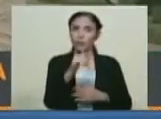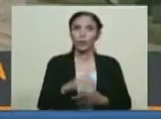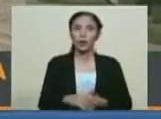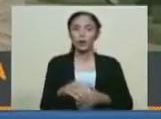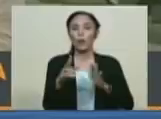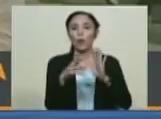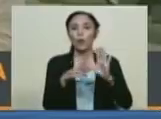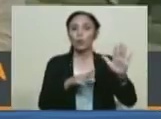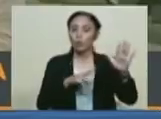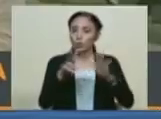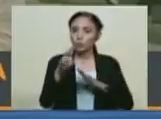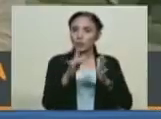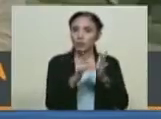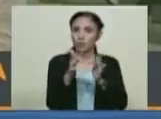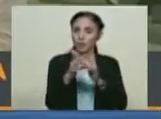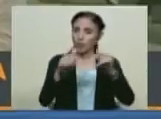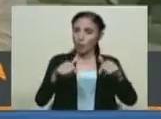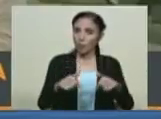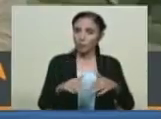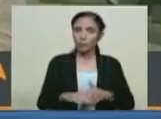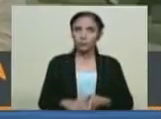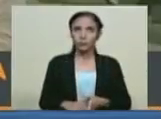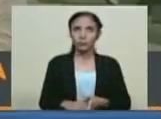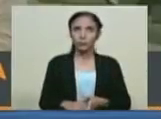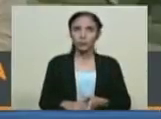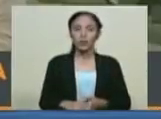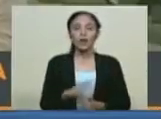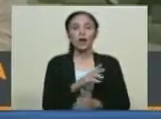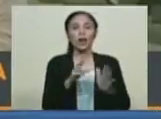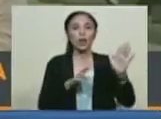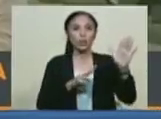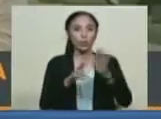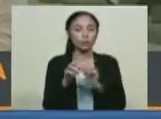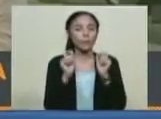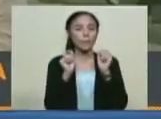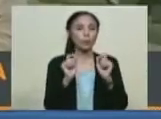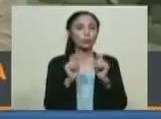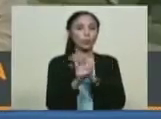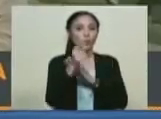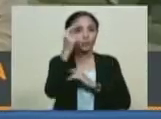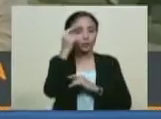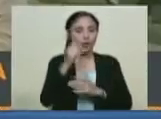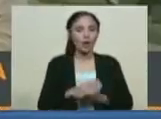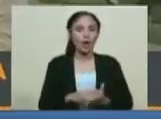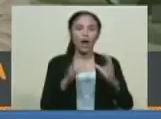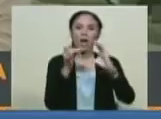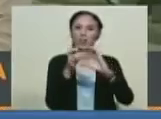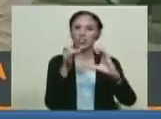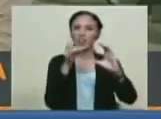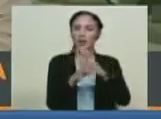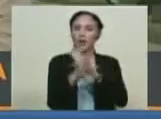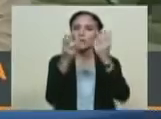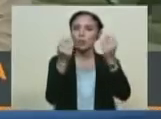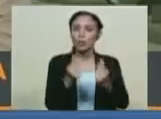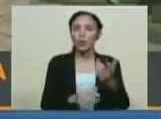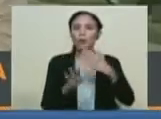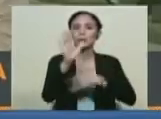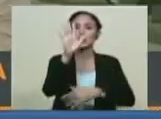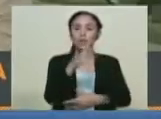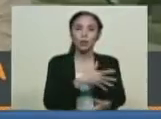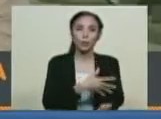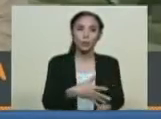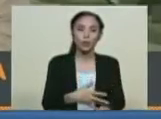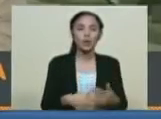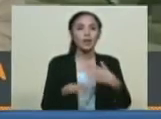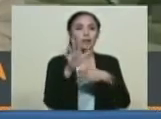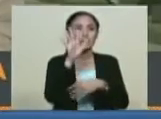12 de abril, a las 12 en punto del mediodía, llegamos al carné número 5 millones, ya van